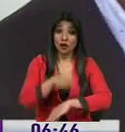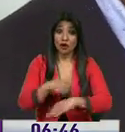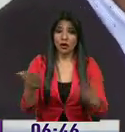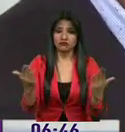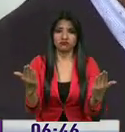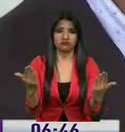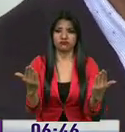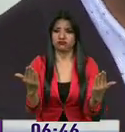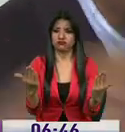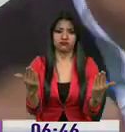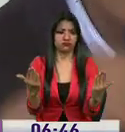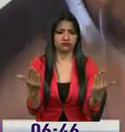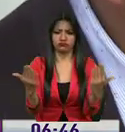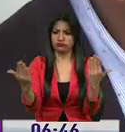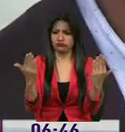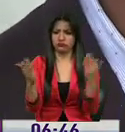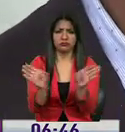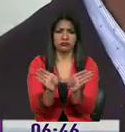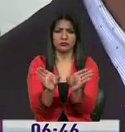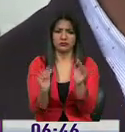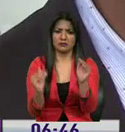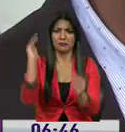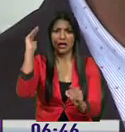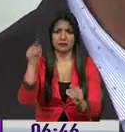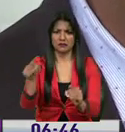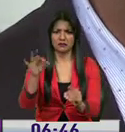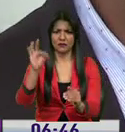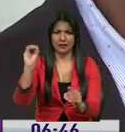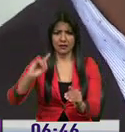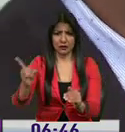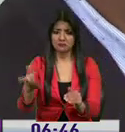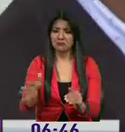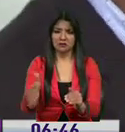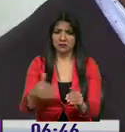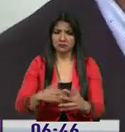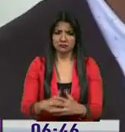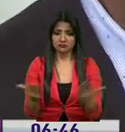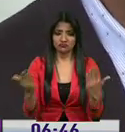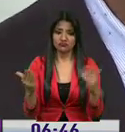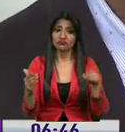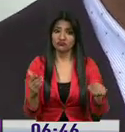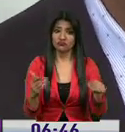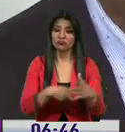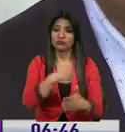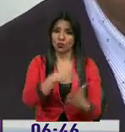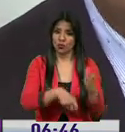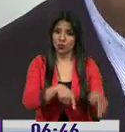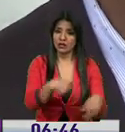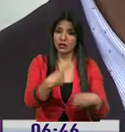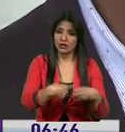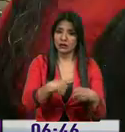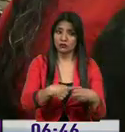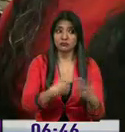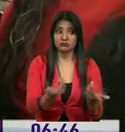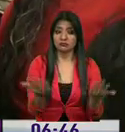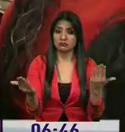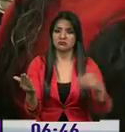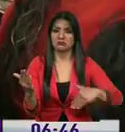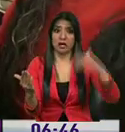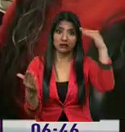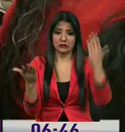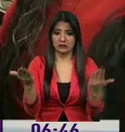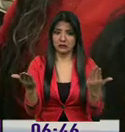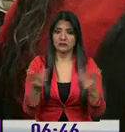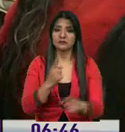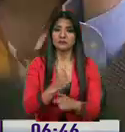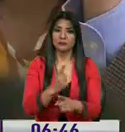donde certifican que no excedía el límite de los 90 kilómetros por hora en relación a las multas que nos ha impuesto la agencia. Por ello,